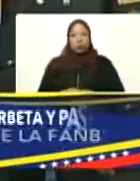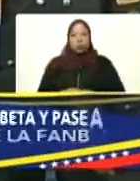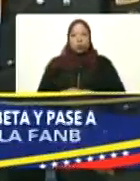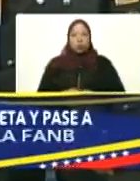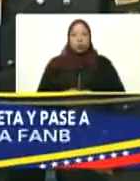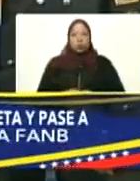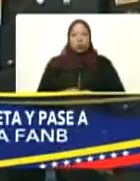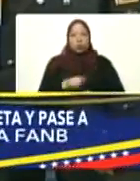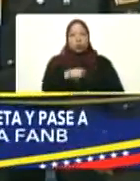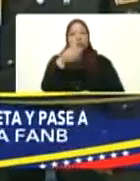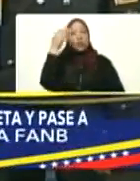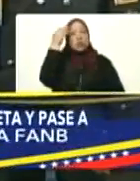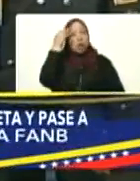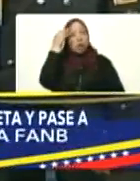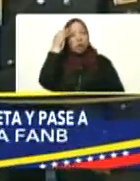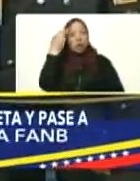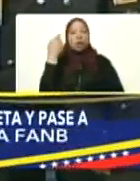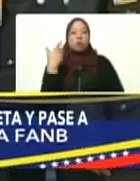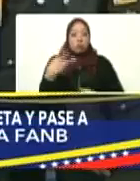Ya ustedes lo han recibido.